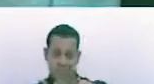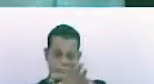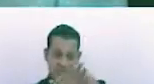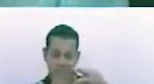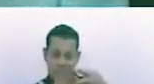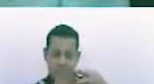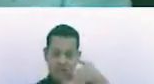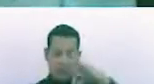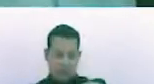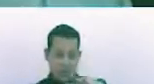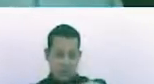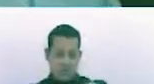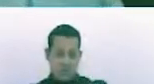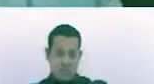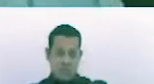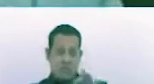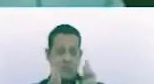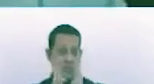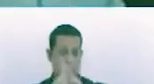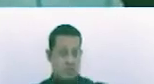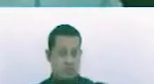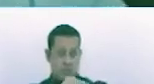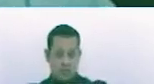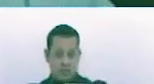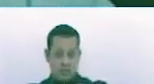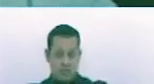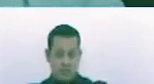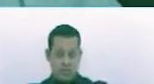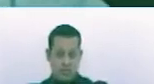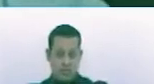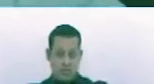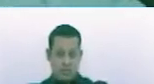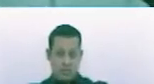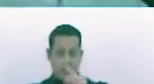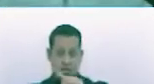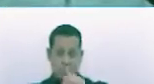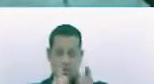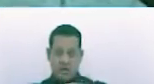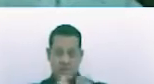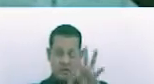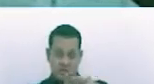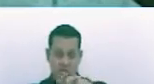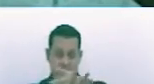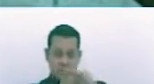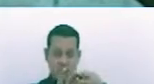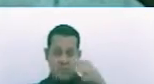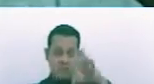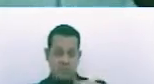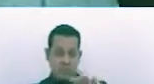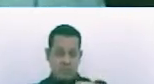electoral, y cuando se reforman los plazos automáticamente no se modifica el calendario electoral.